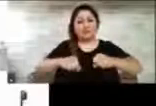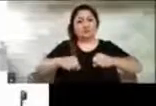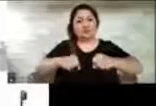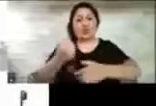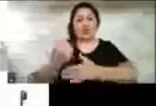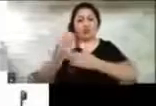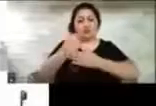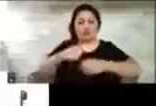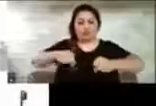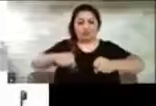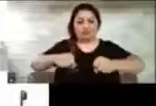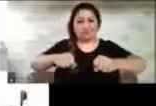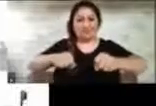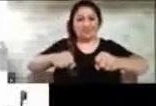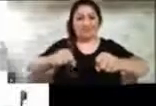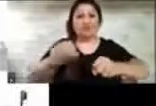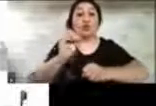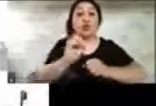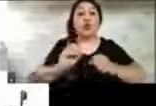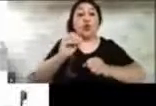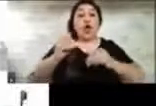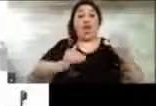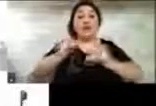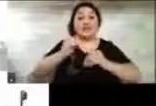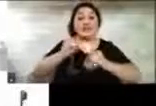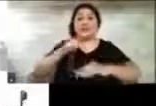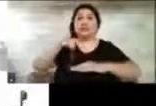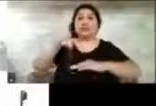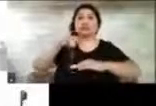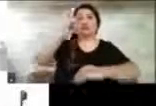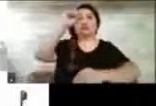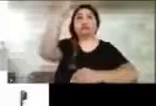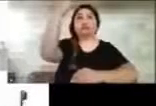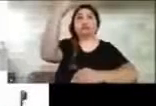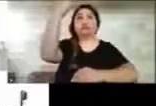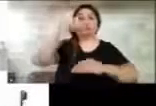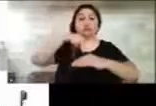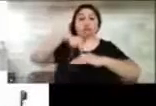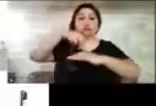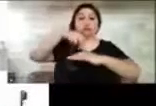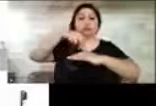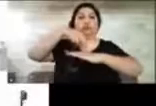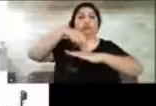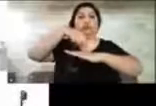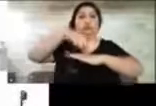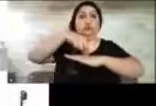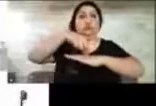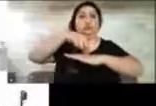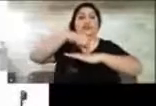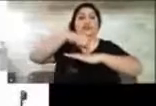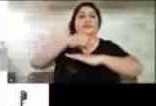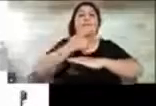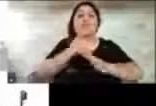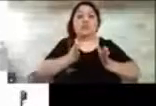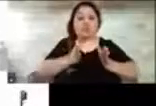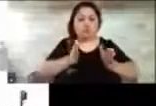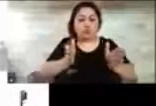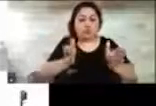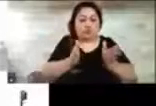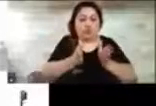por ejemplo, en un tiempo determinado y quedan en la mitad del bandejón, que en algunas partes es muy angosto, es muy